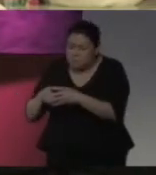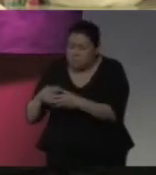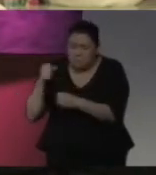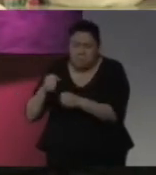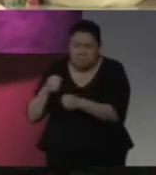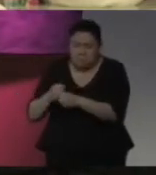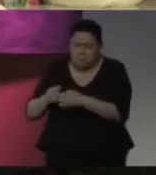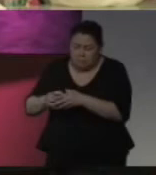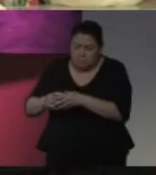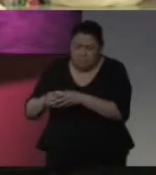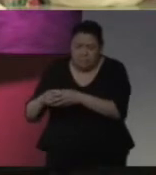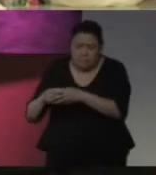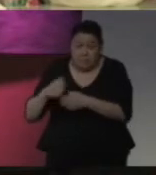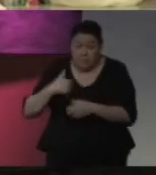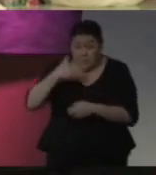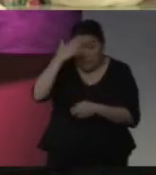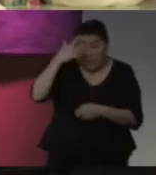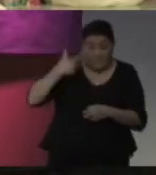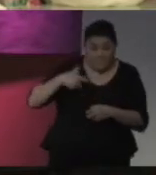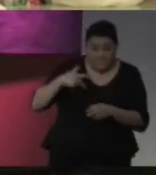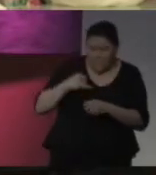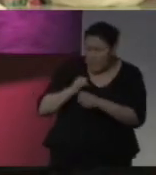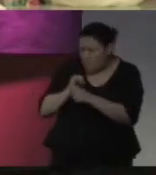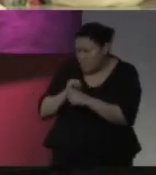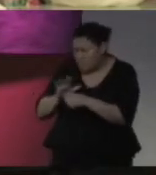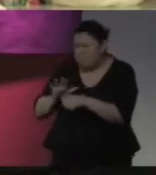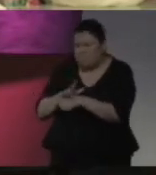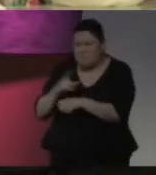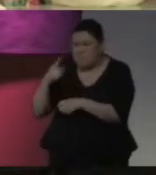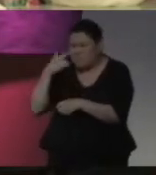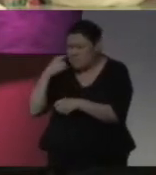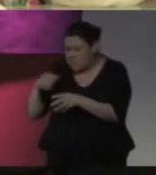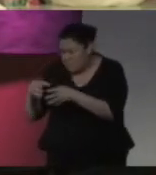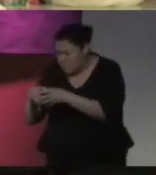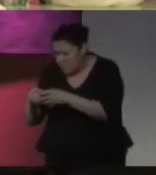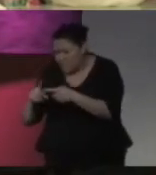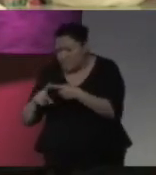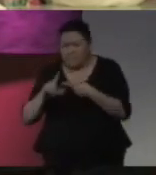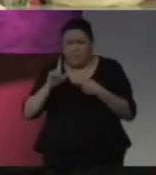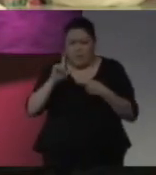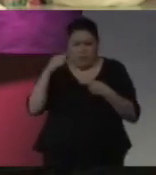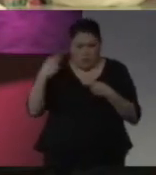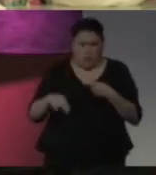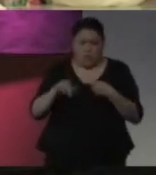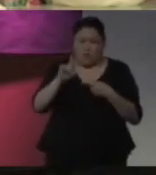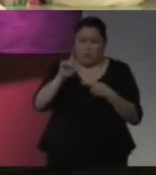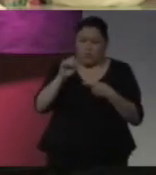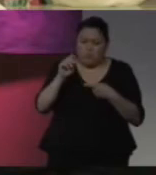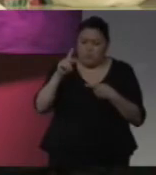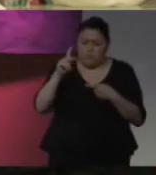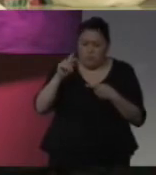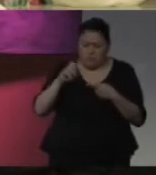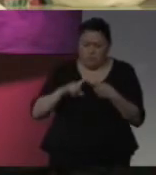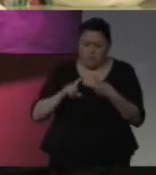varios de los grandes especialistas. Me refiero a López Austin, me refiero a León Portilla.